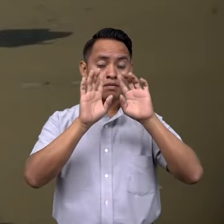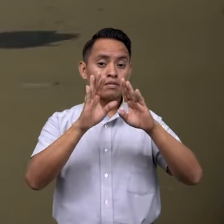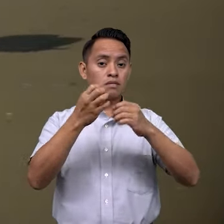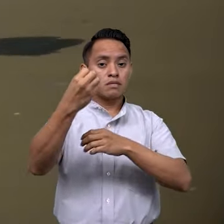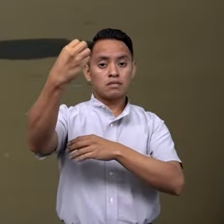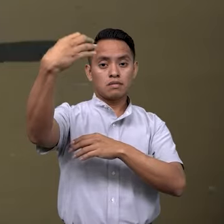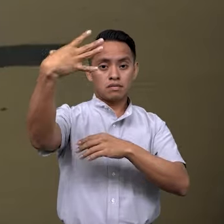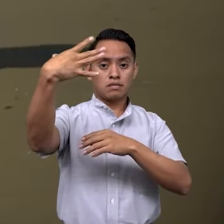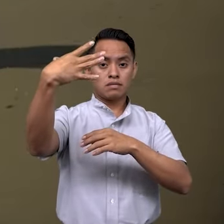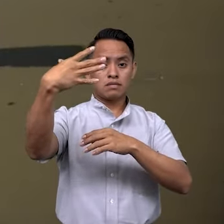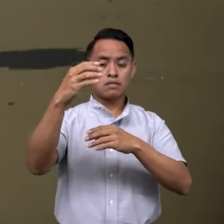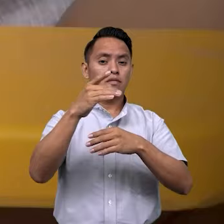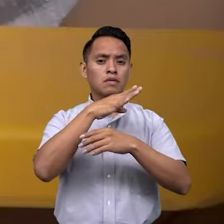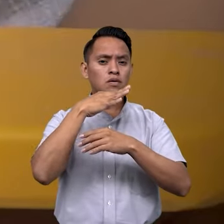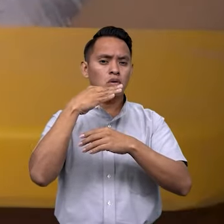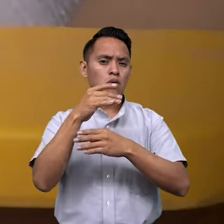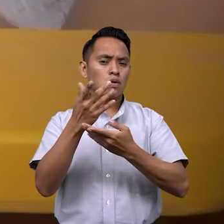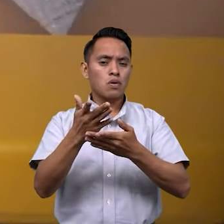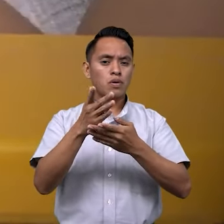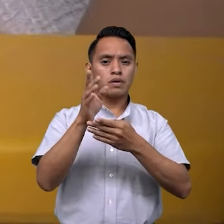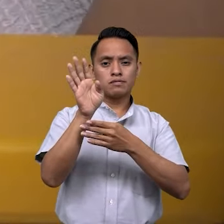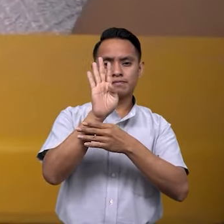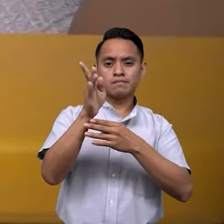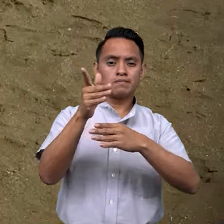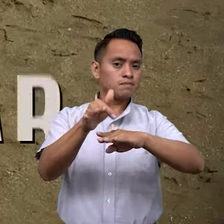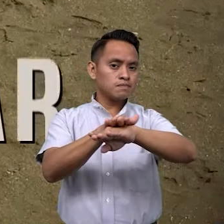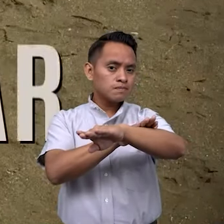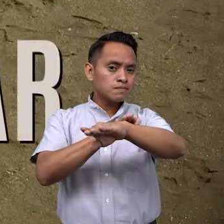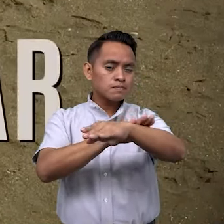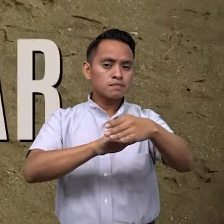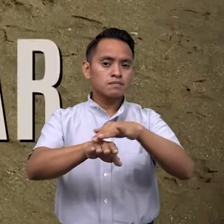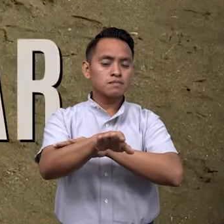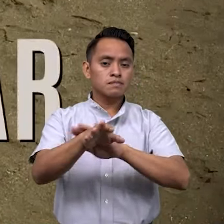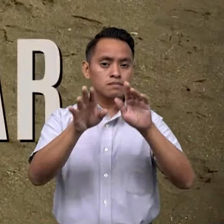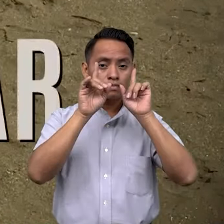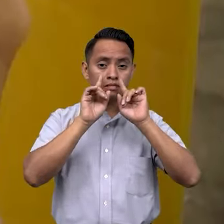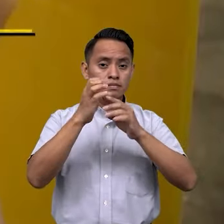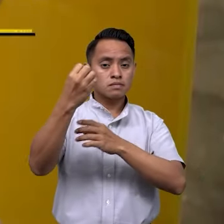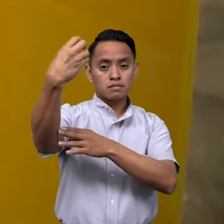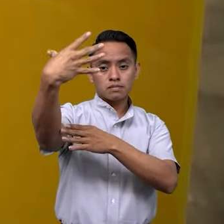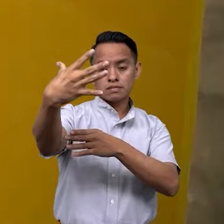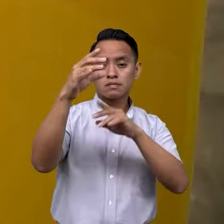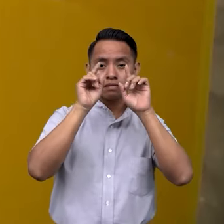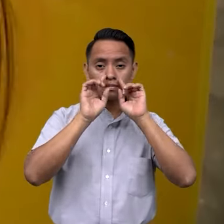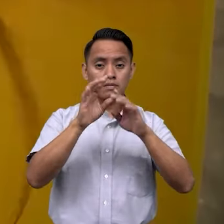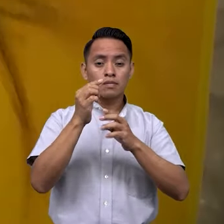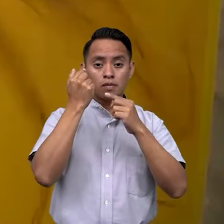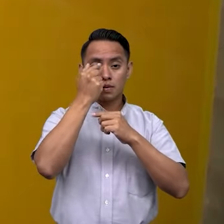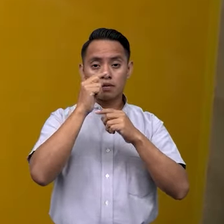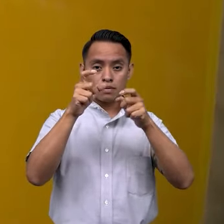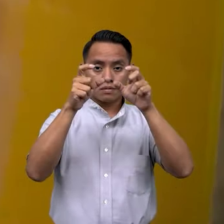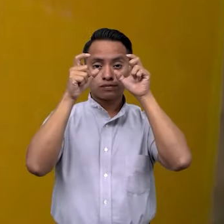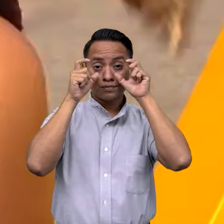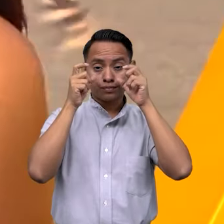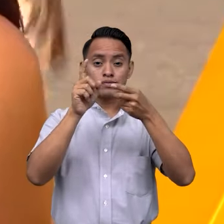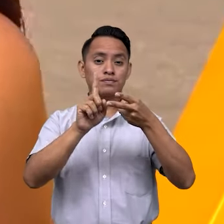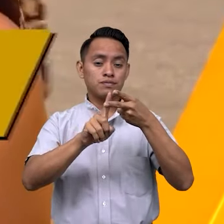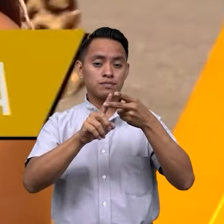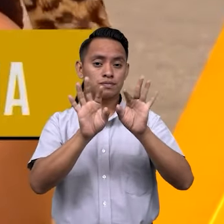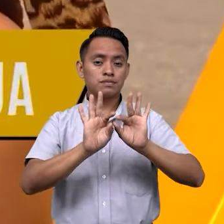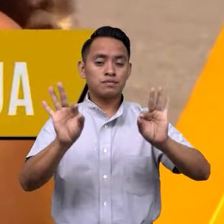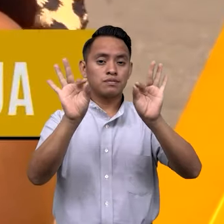sol, vistamos colores claros. Utilicemos cremas con alto índice de protección solar. Protejamos nuestros ojos con lentes de sol. Y